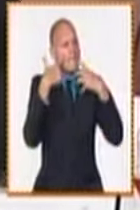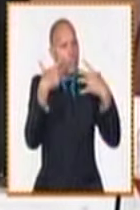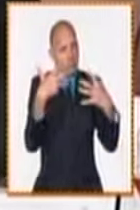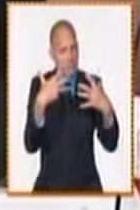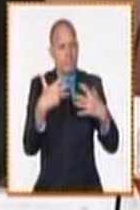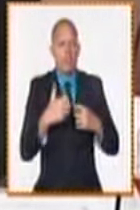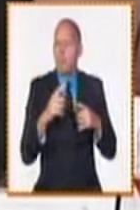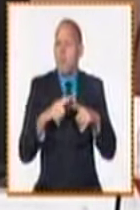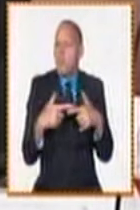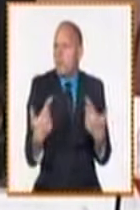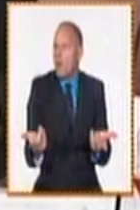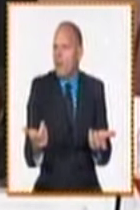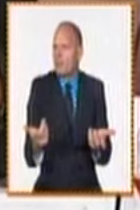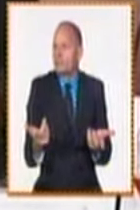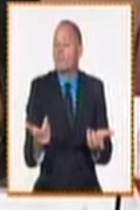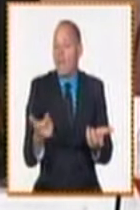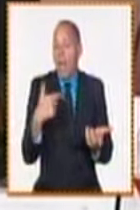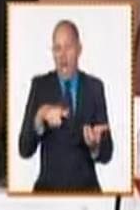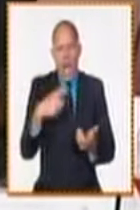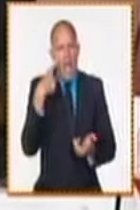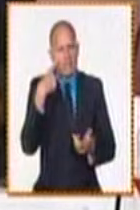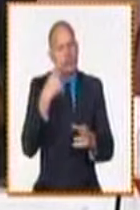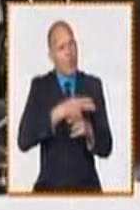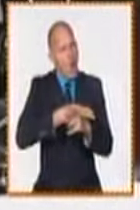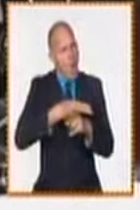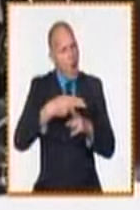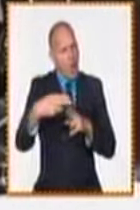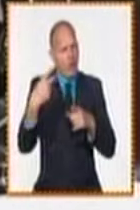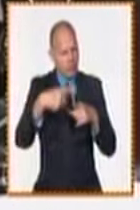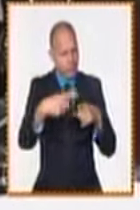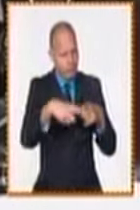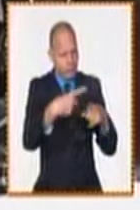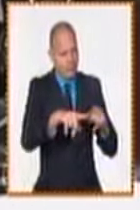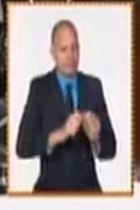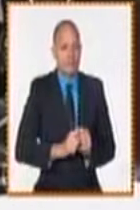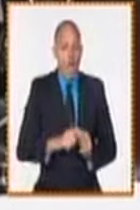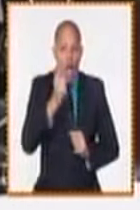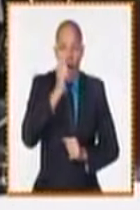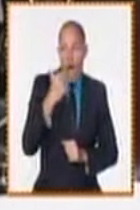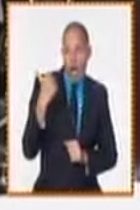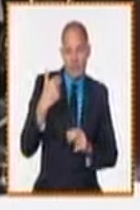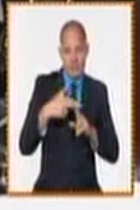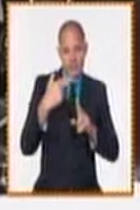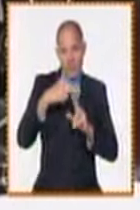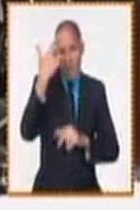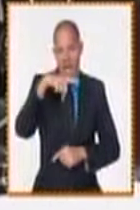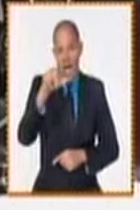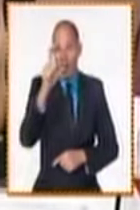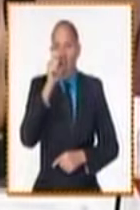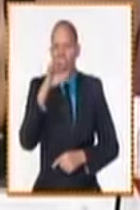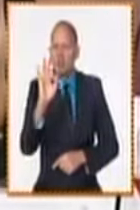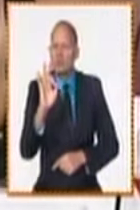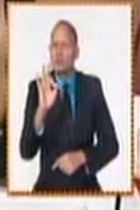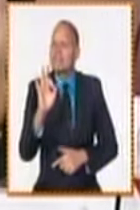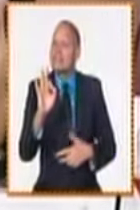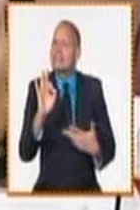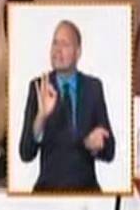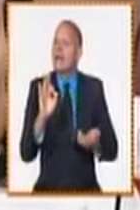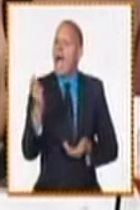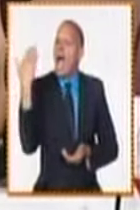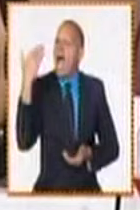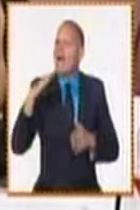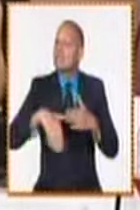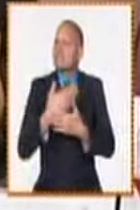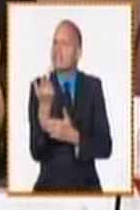pues nos puede ver, contar ese día glorioso de la patria? ¿Qué pasó aquel 20 de octubre? ¿Cómo